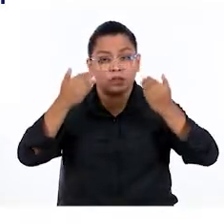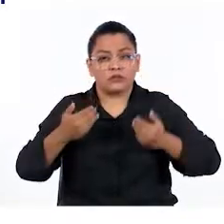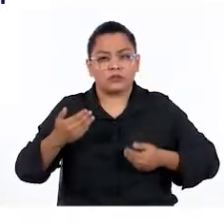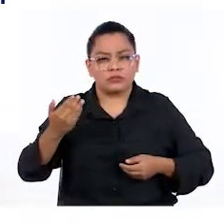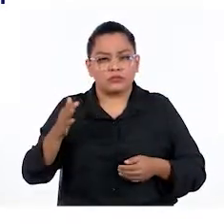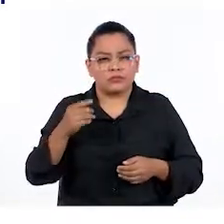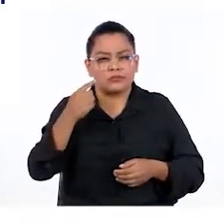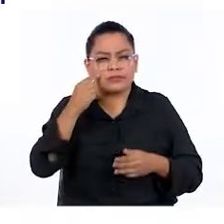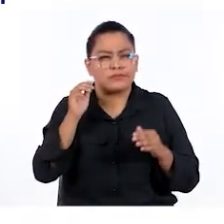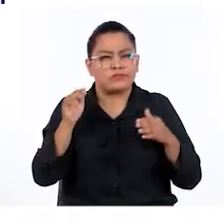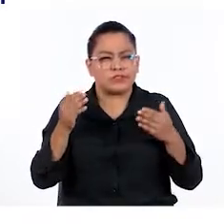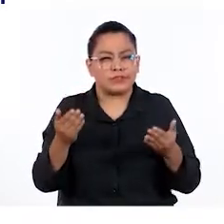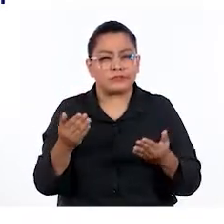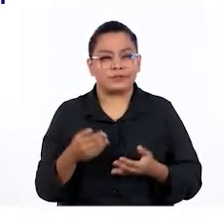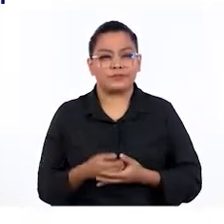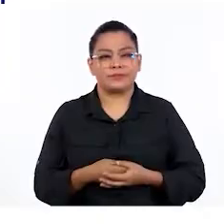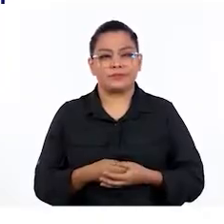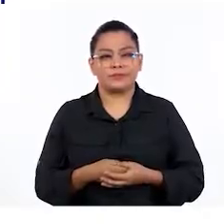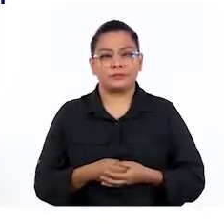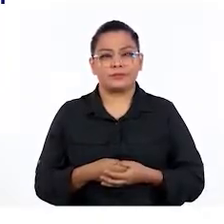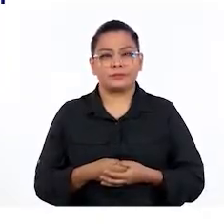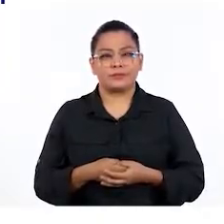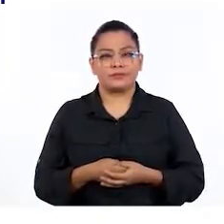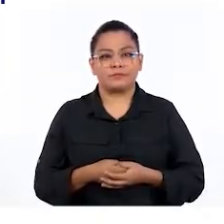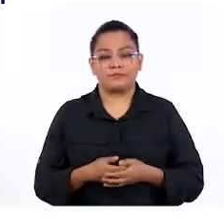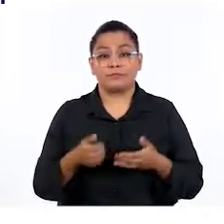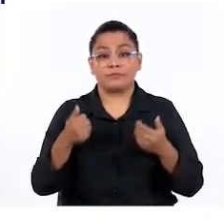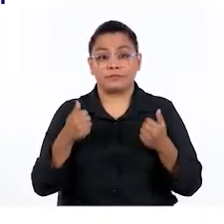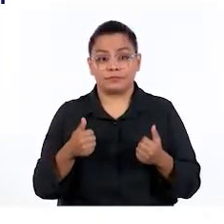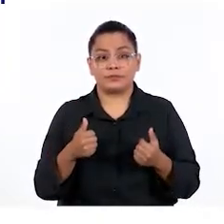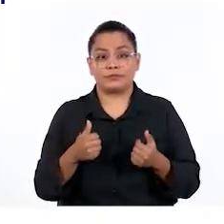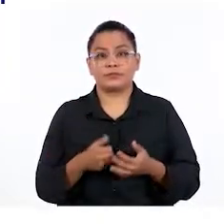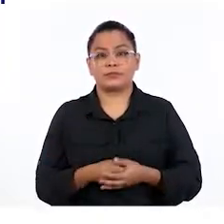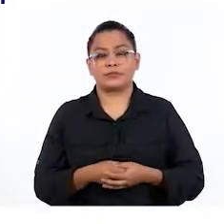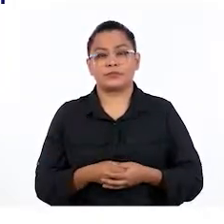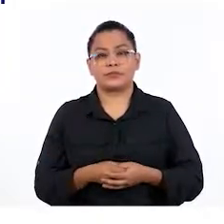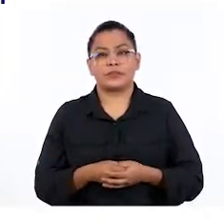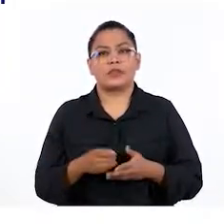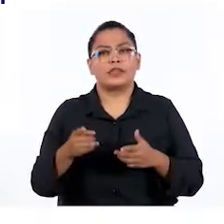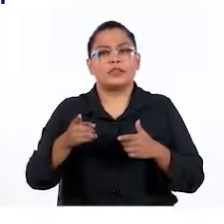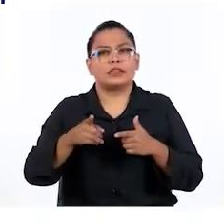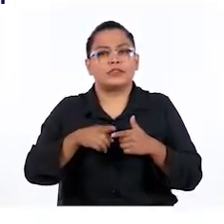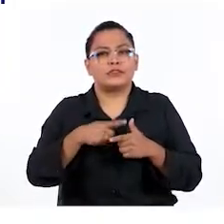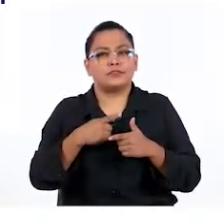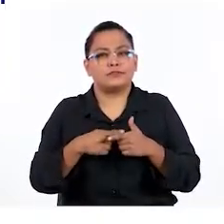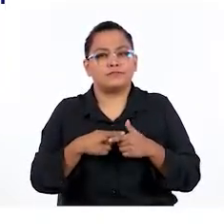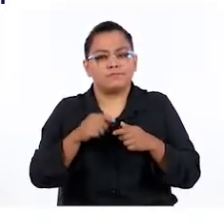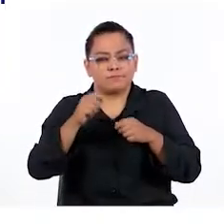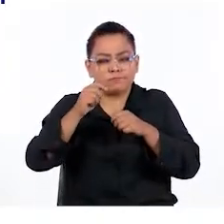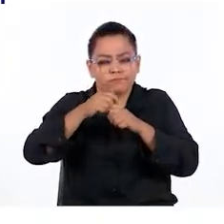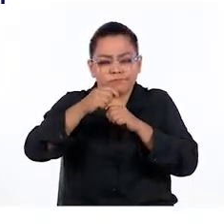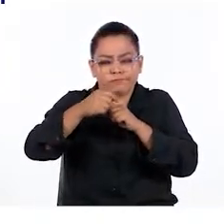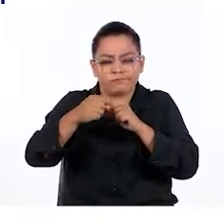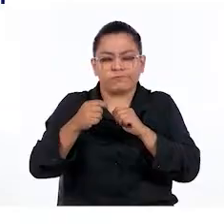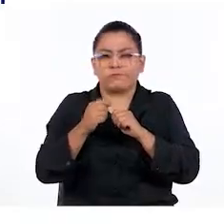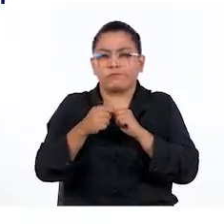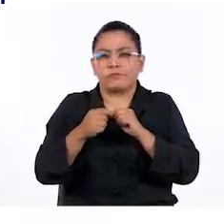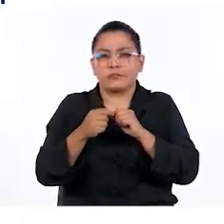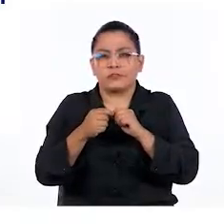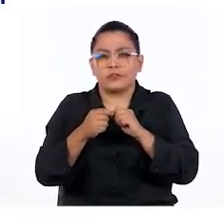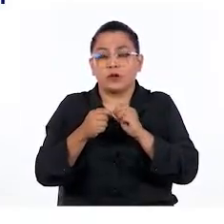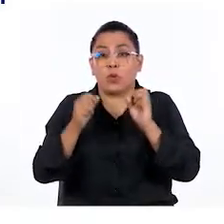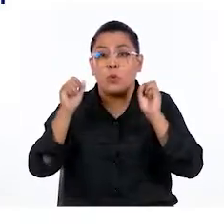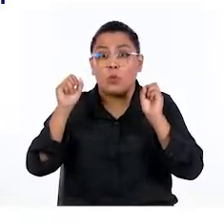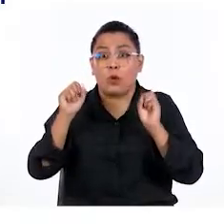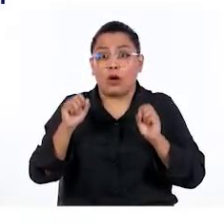Descubramos cómo ocurre esto. Muy bien, ¿por qué entonces estas biomoléculas energéticas